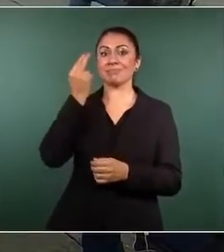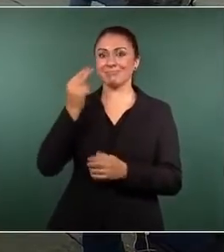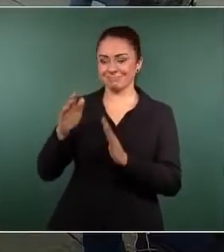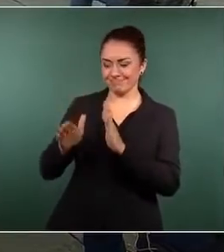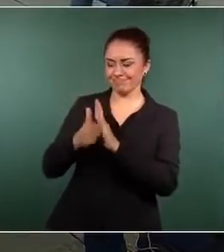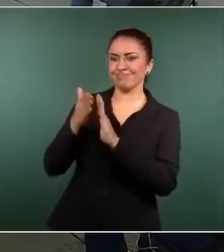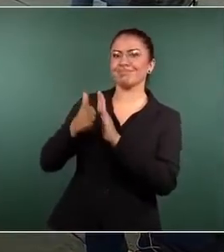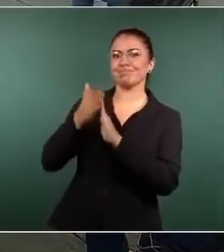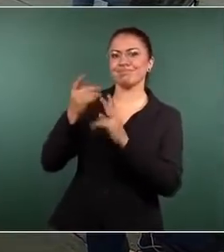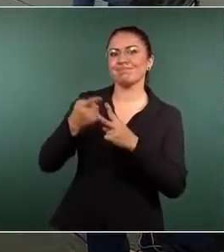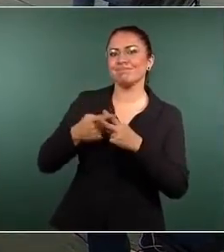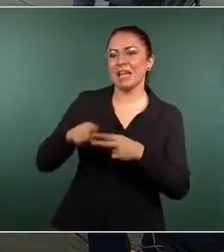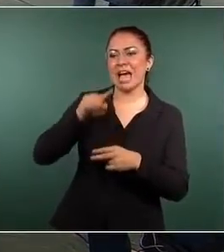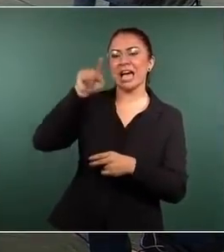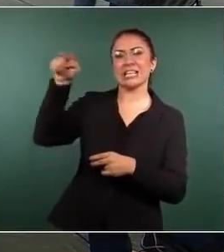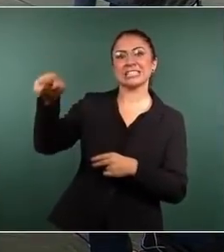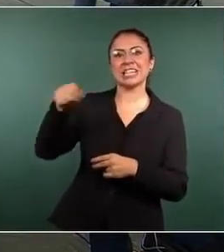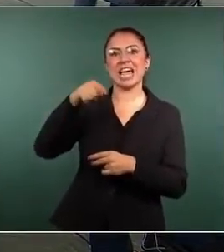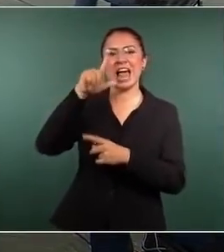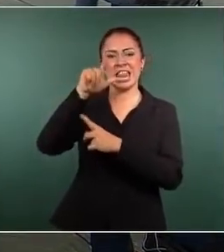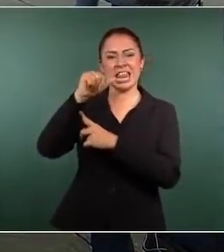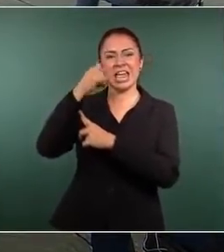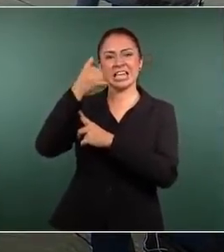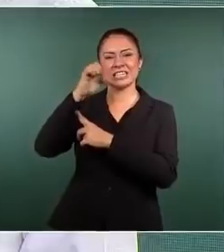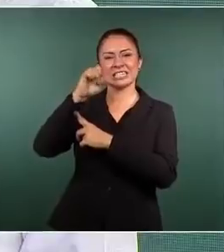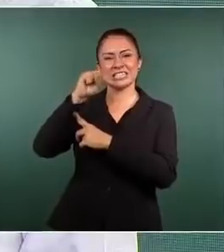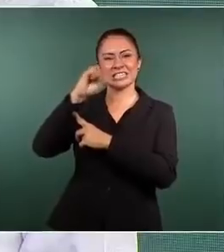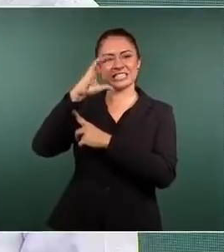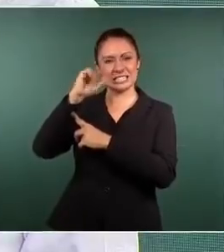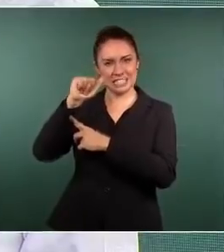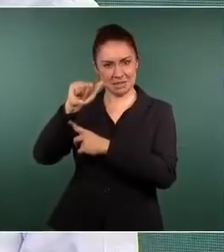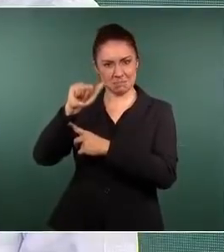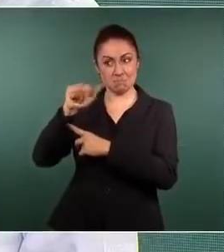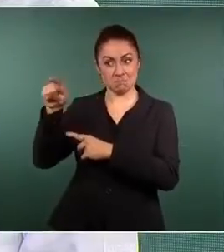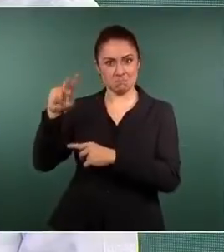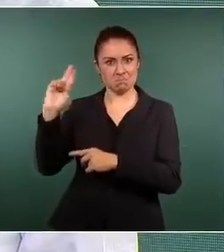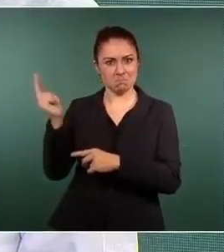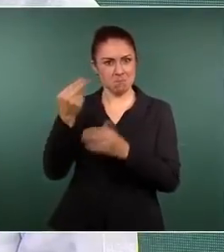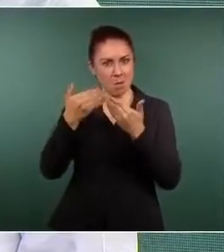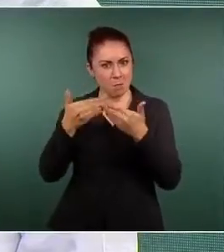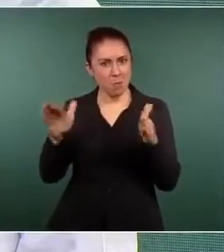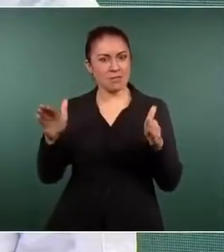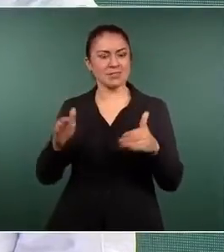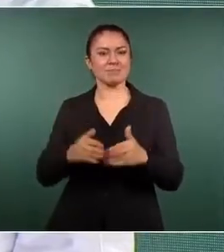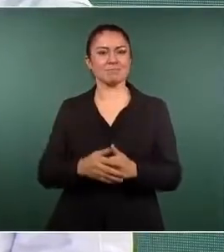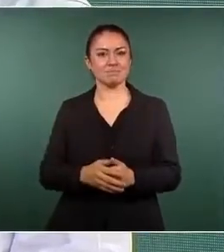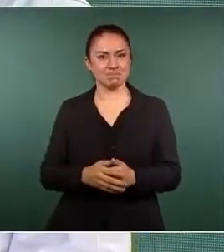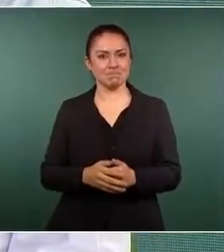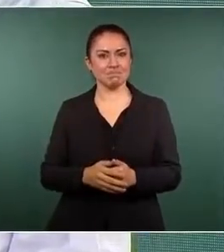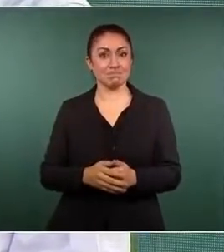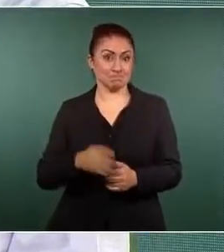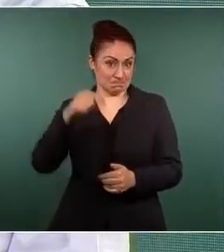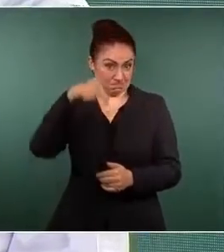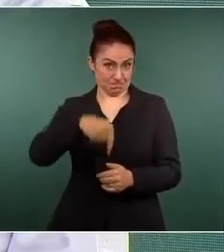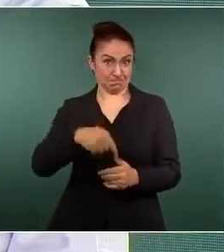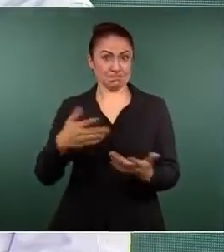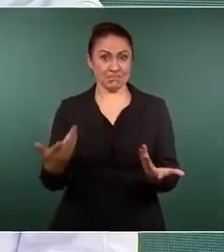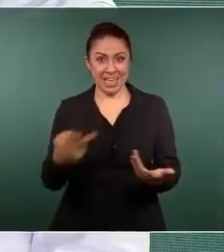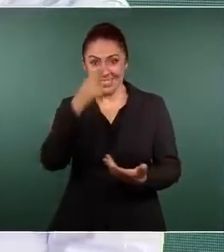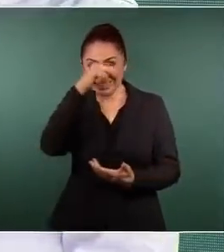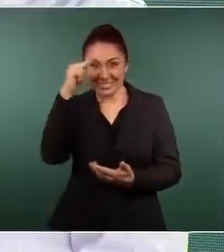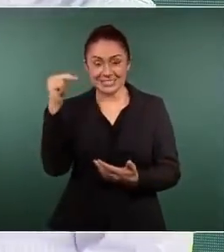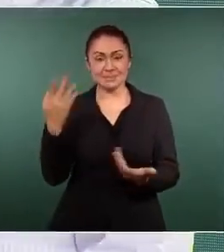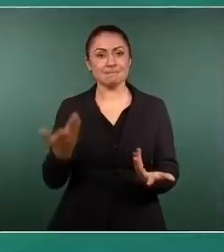en la yesca una universidad pública aquí en